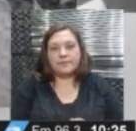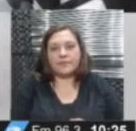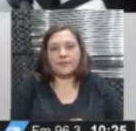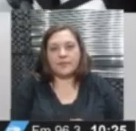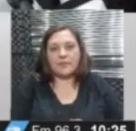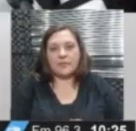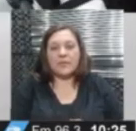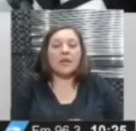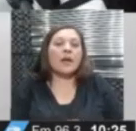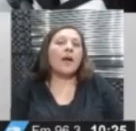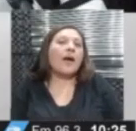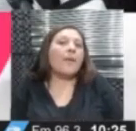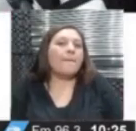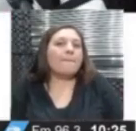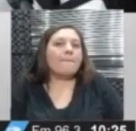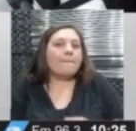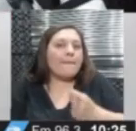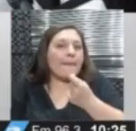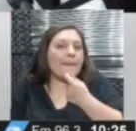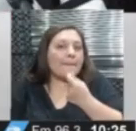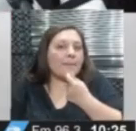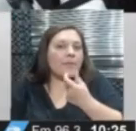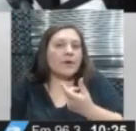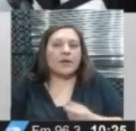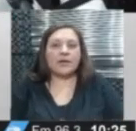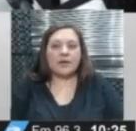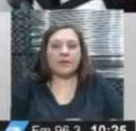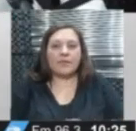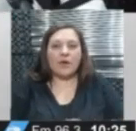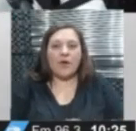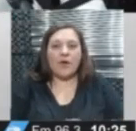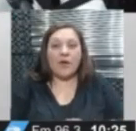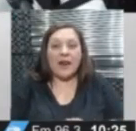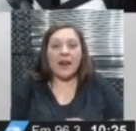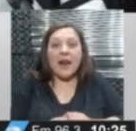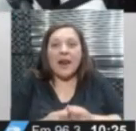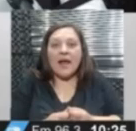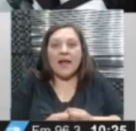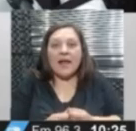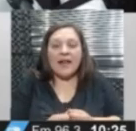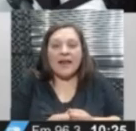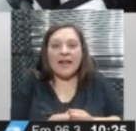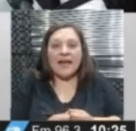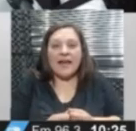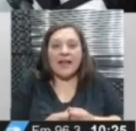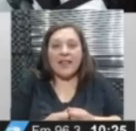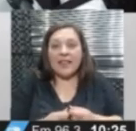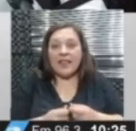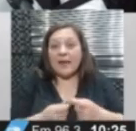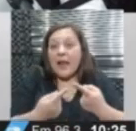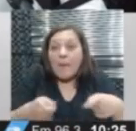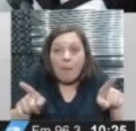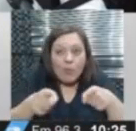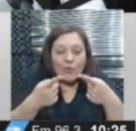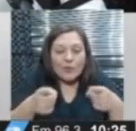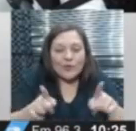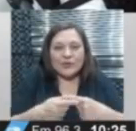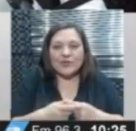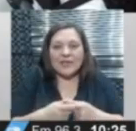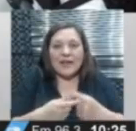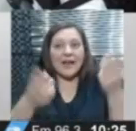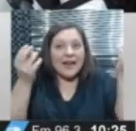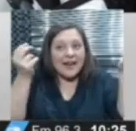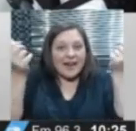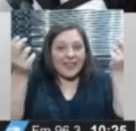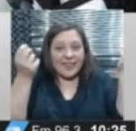Uruguay no pero pero de dónde vino el candombe de quién es Entonces nosotros vamos a la raíz nosotros